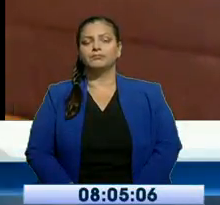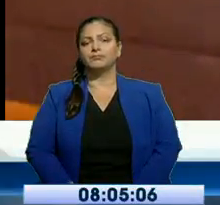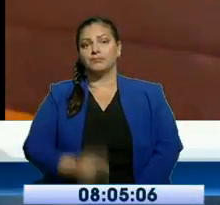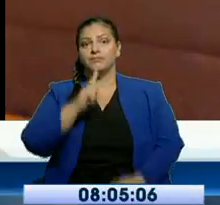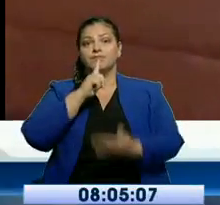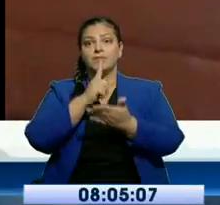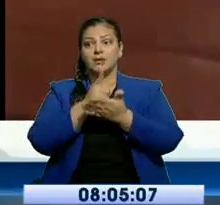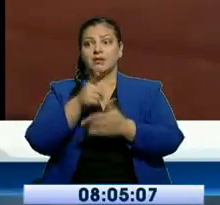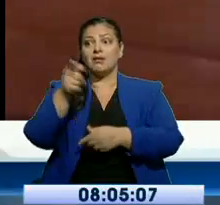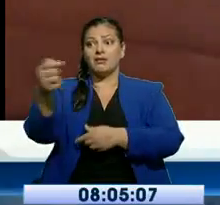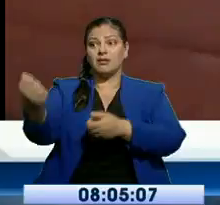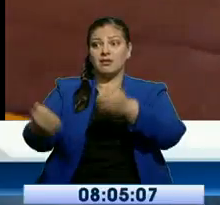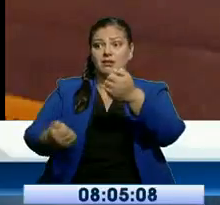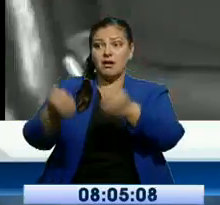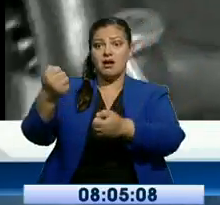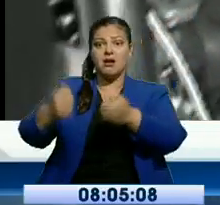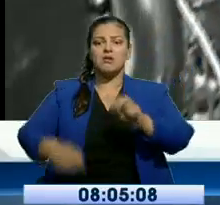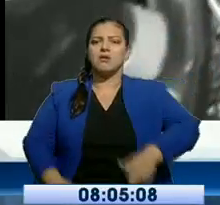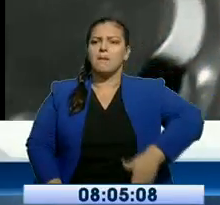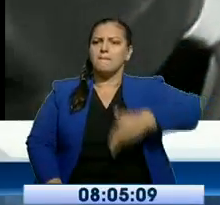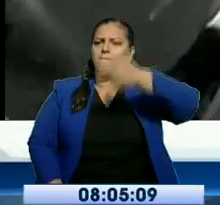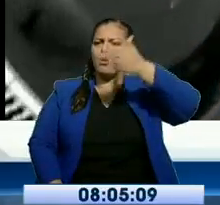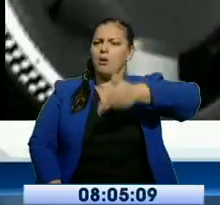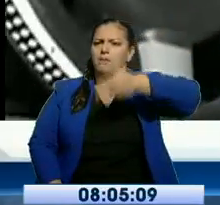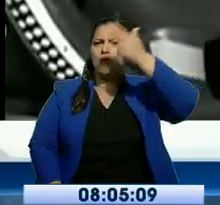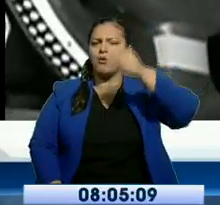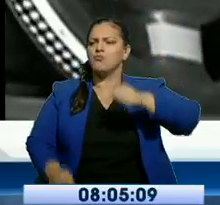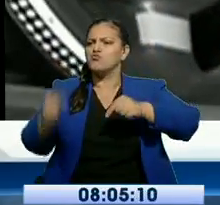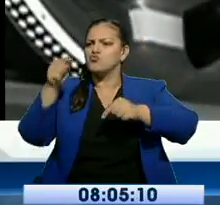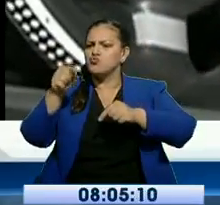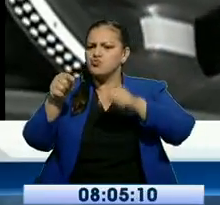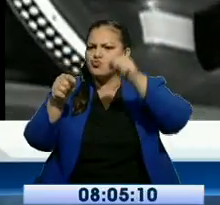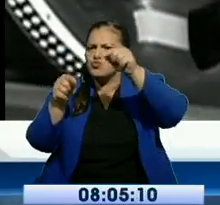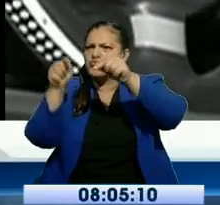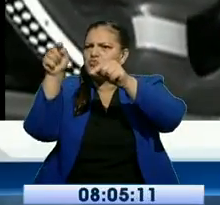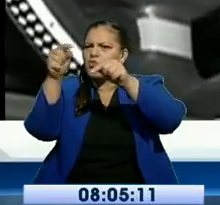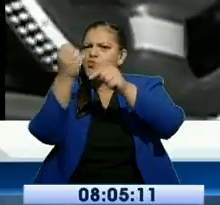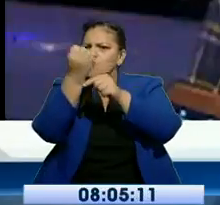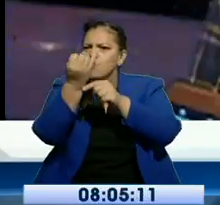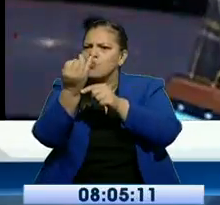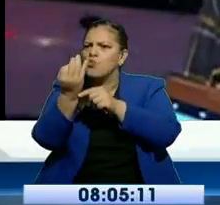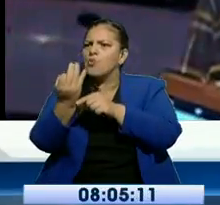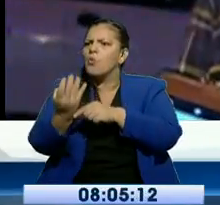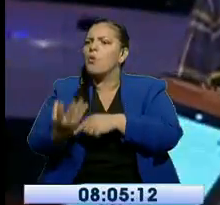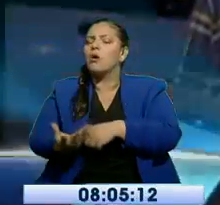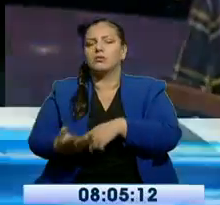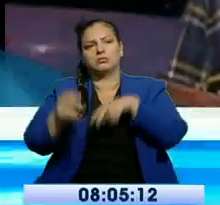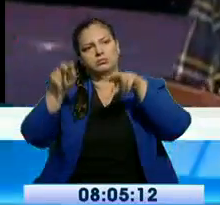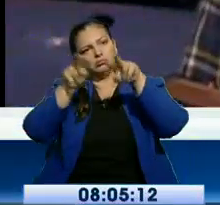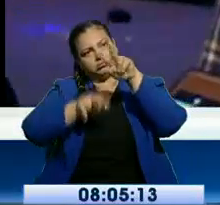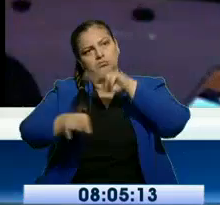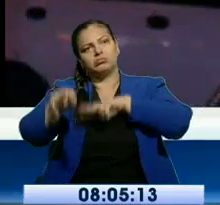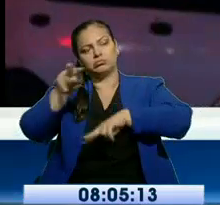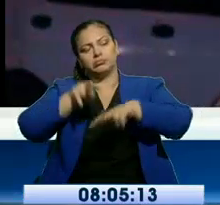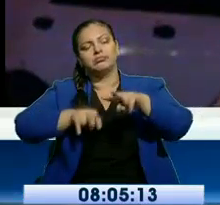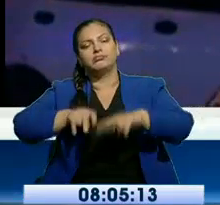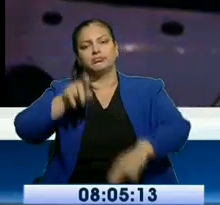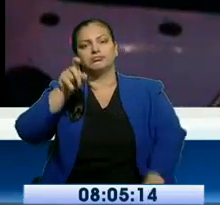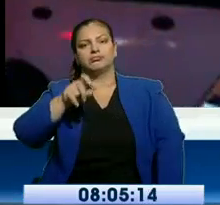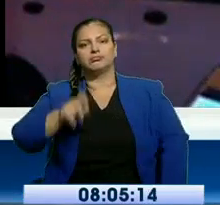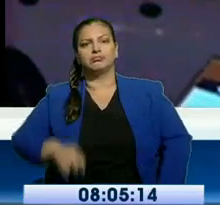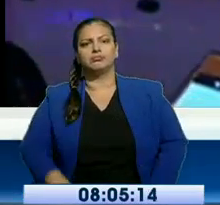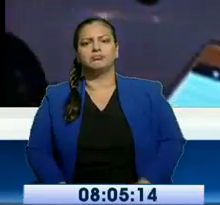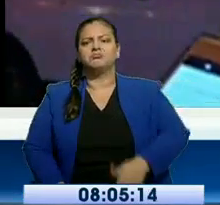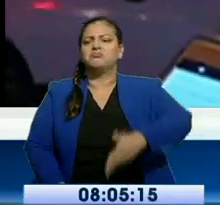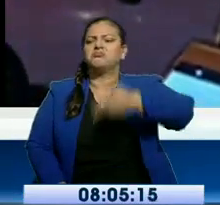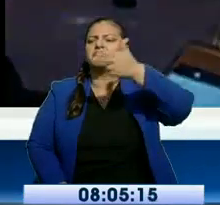cuántos disparos ha recibido la víctima a través del el departamento de criminalística. Se va a determinar cuántos impactos y qué tipo de arma de fuego